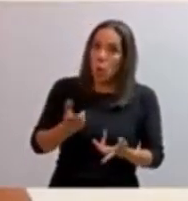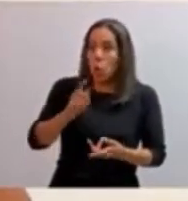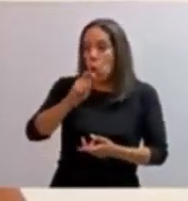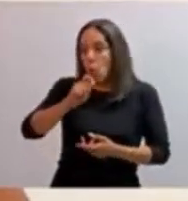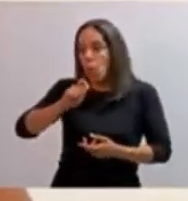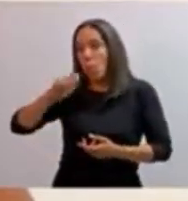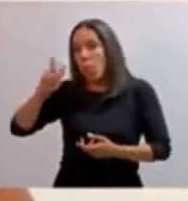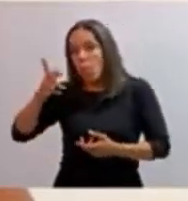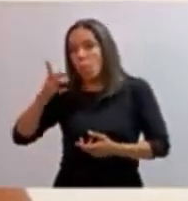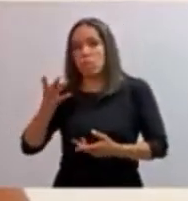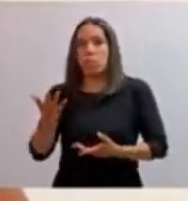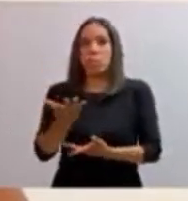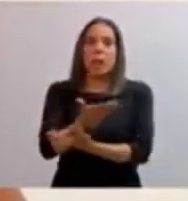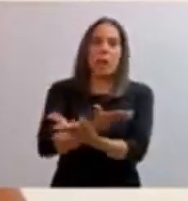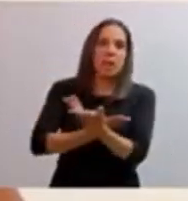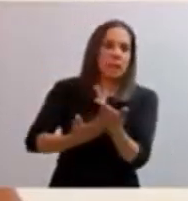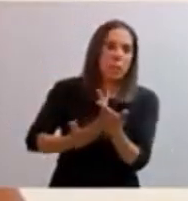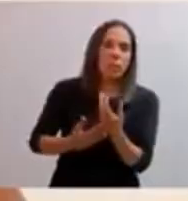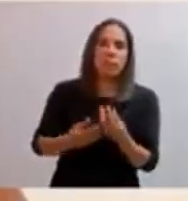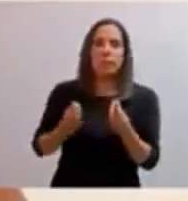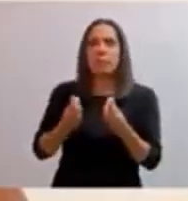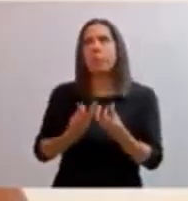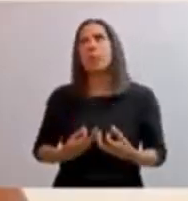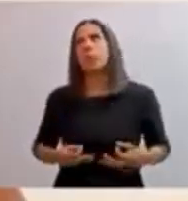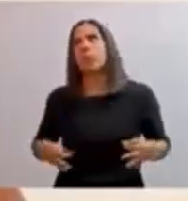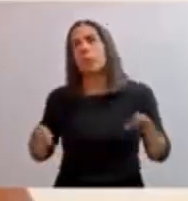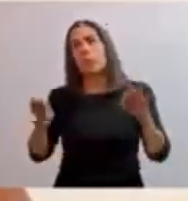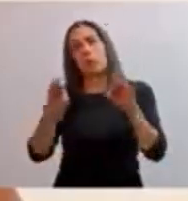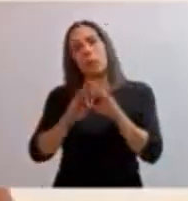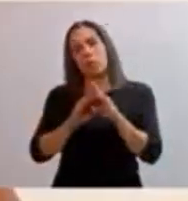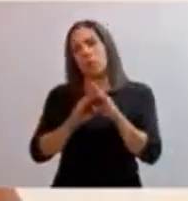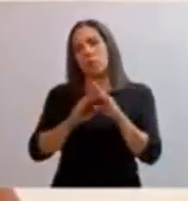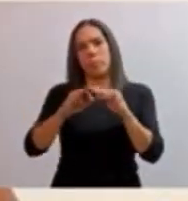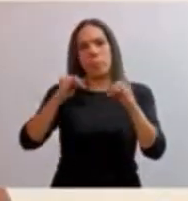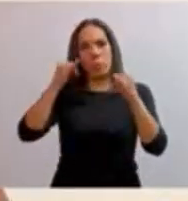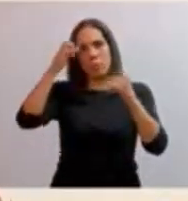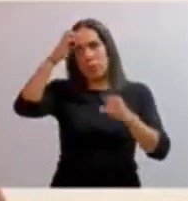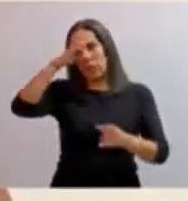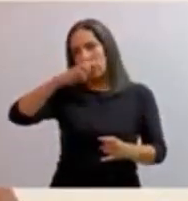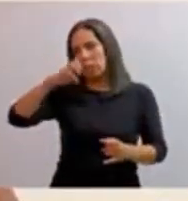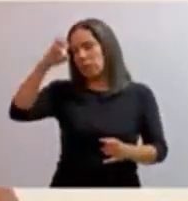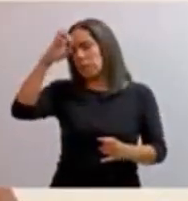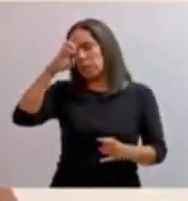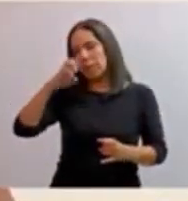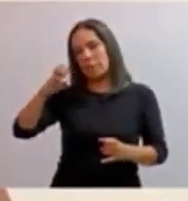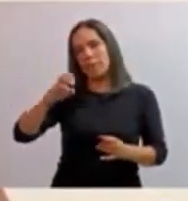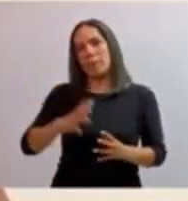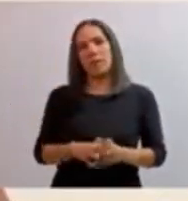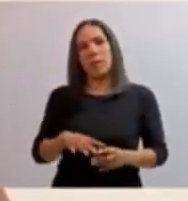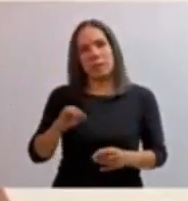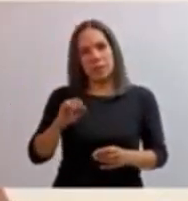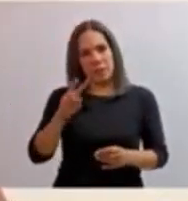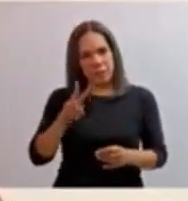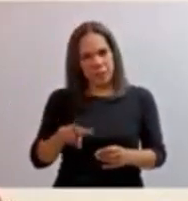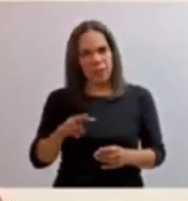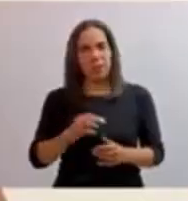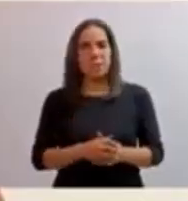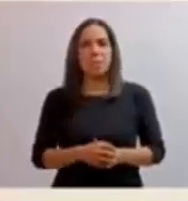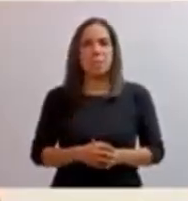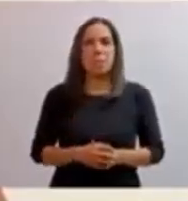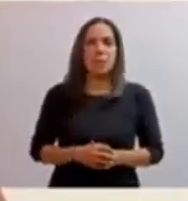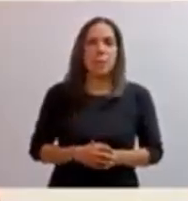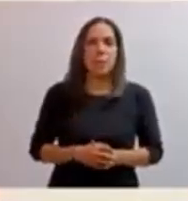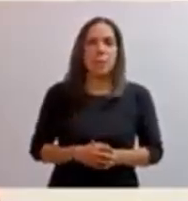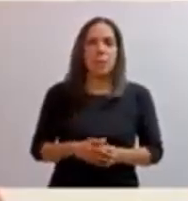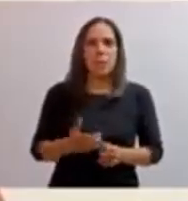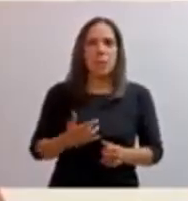en la maestría de competencias para la formación docente, en la que se hacen ahí unas cuestiones de investigación educativa, eso